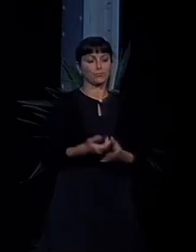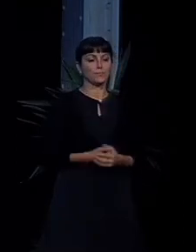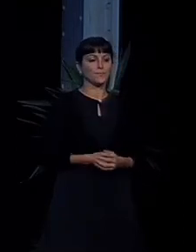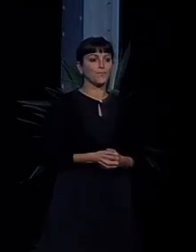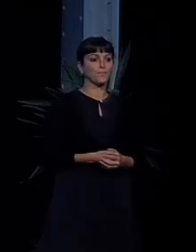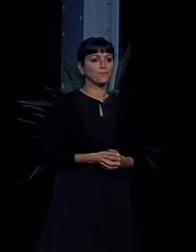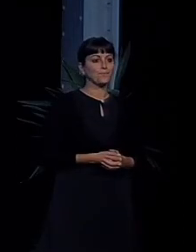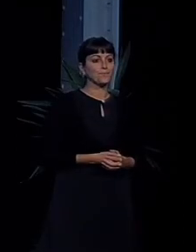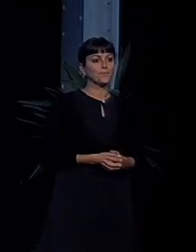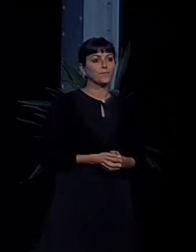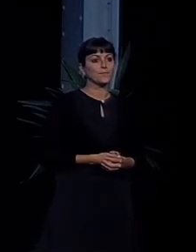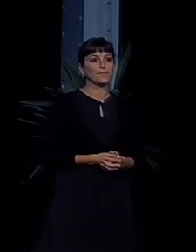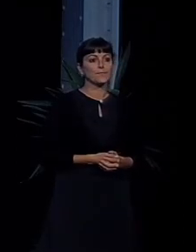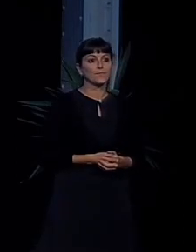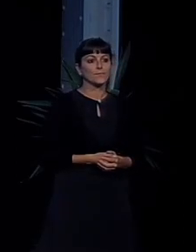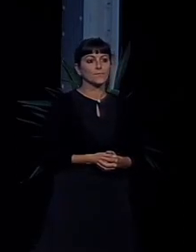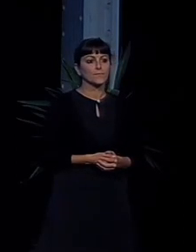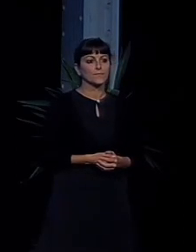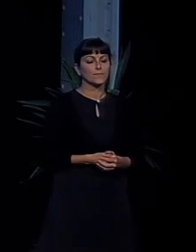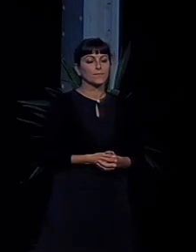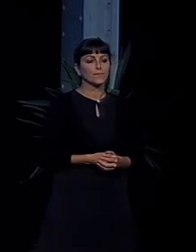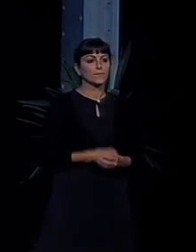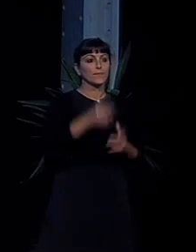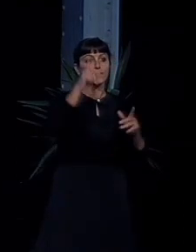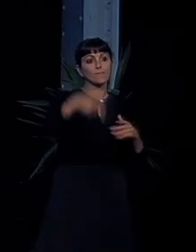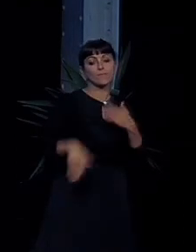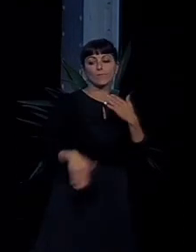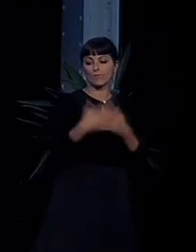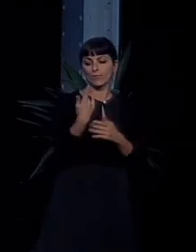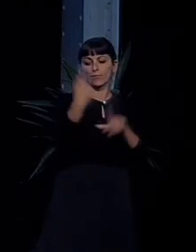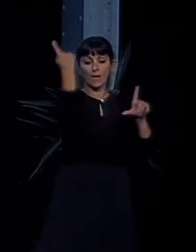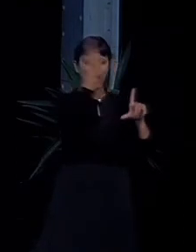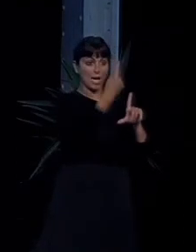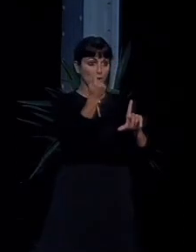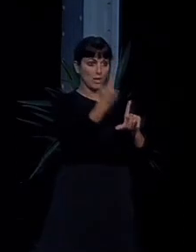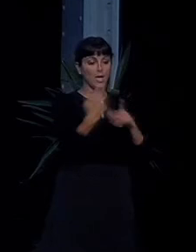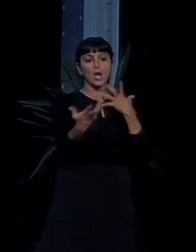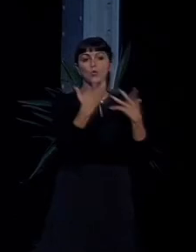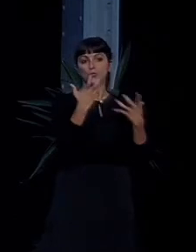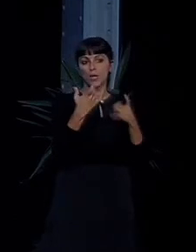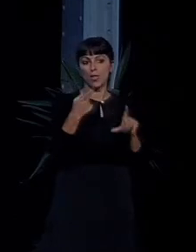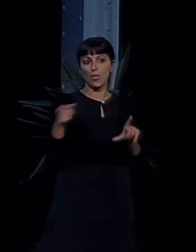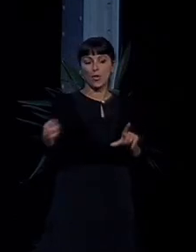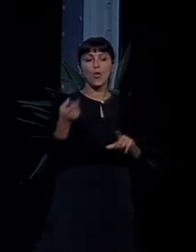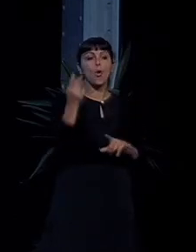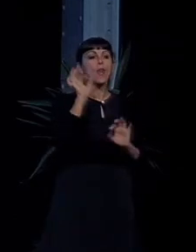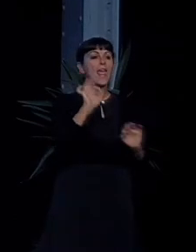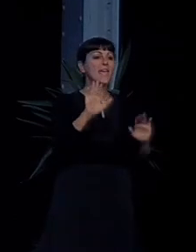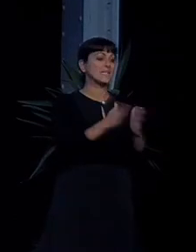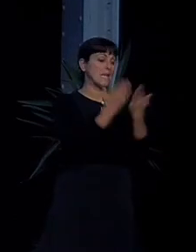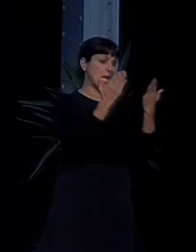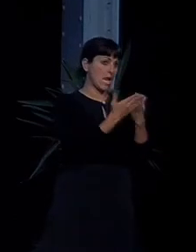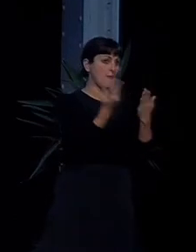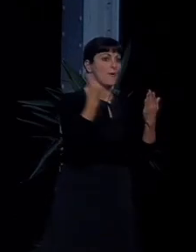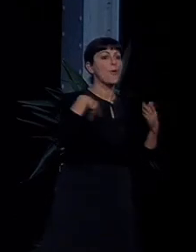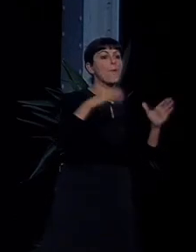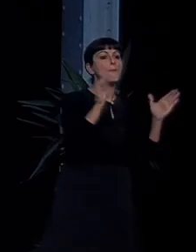con esta ilustración, que también es la portada del libro de Microfísica.